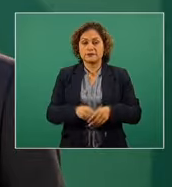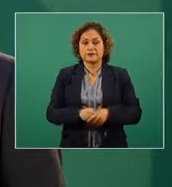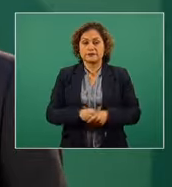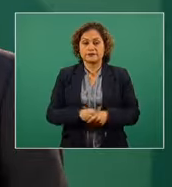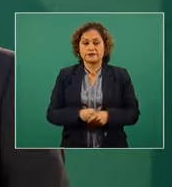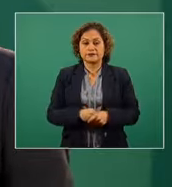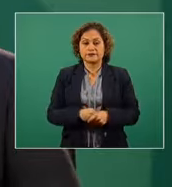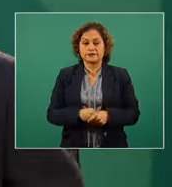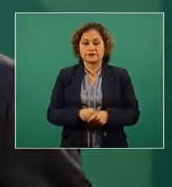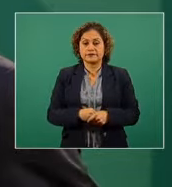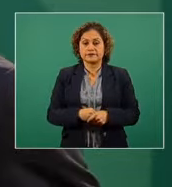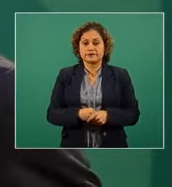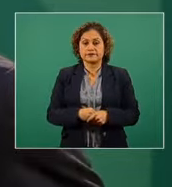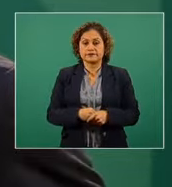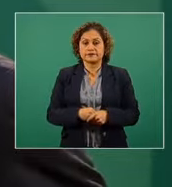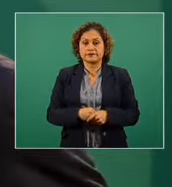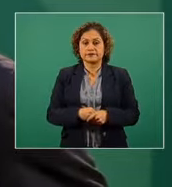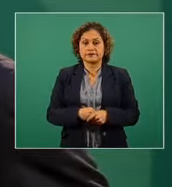el partido que